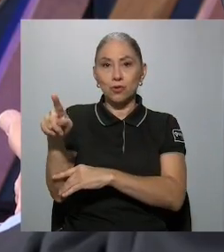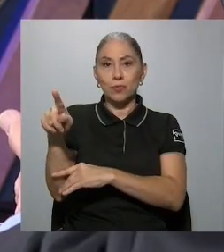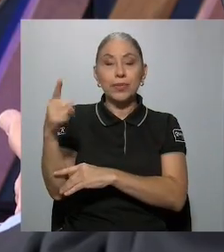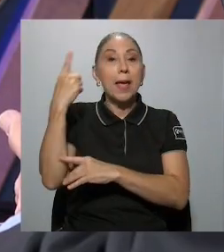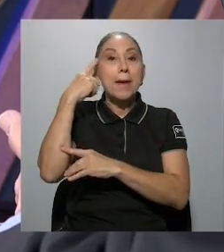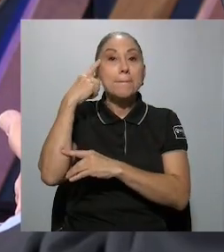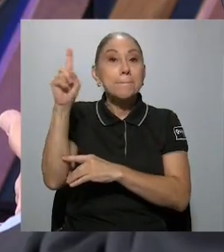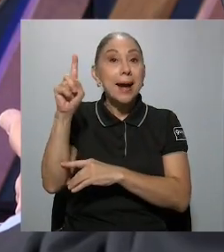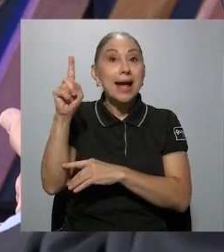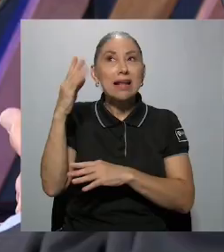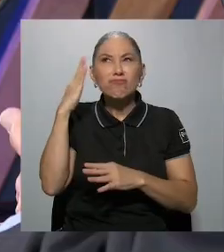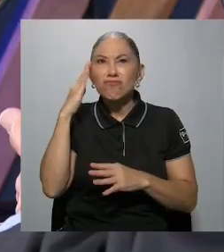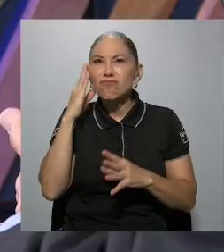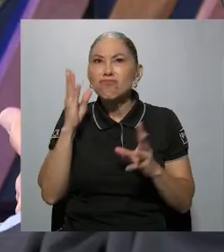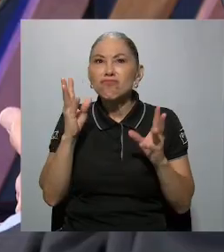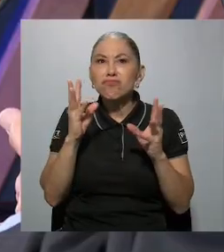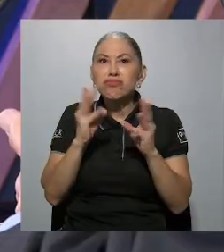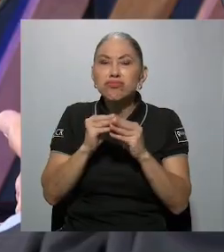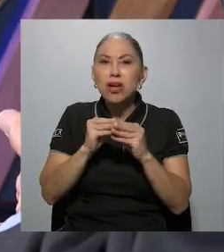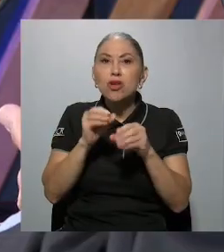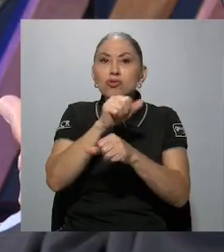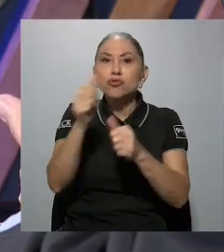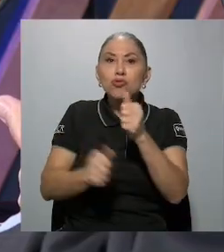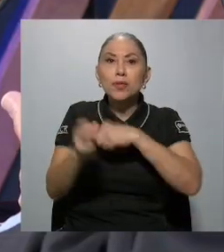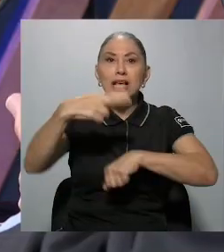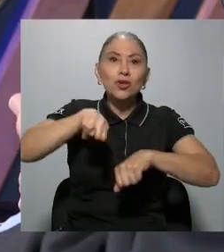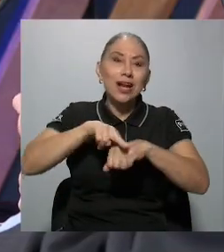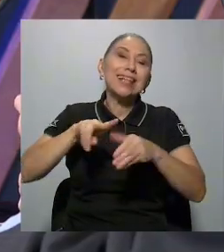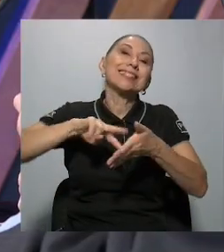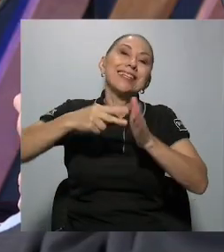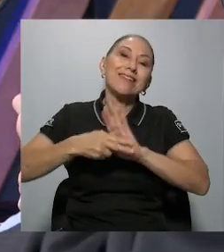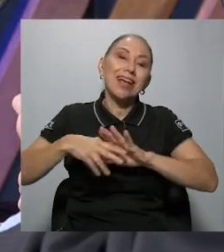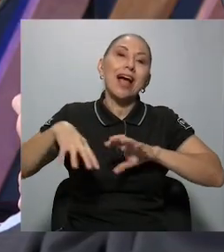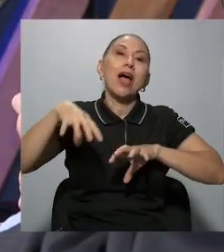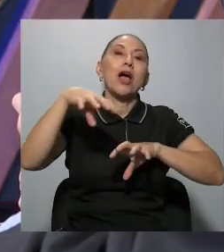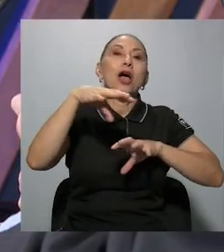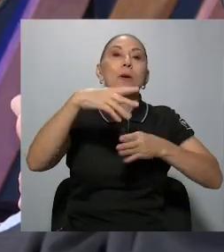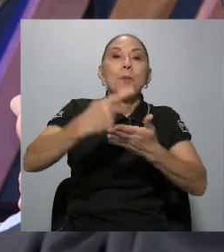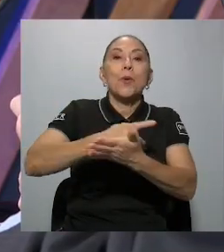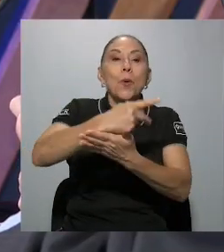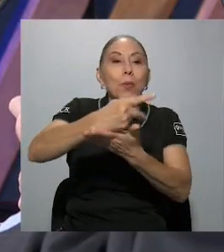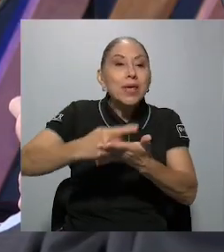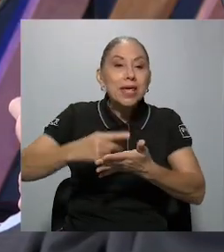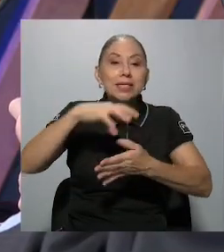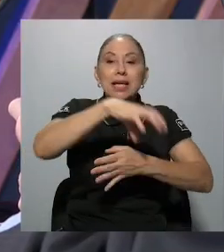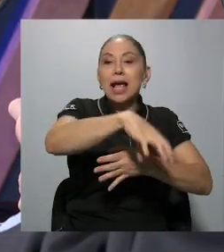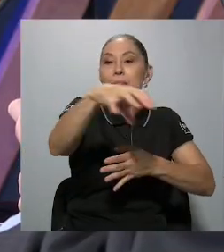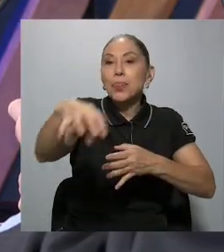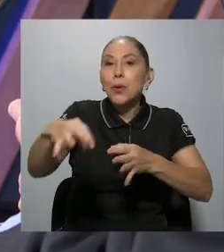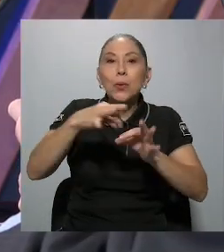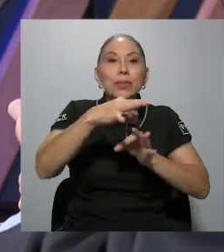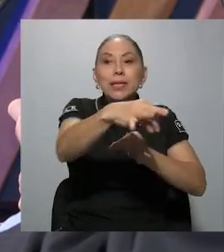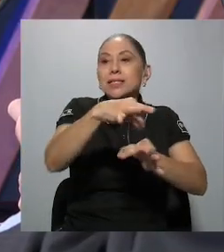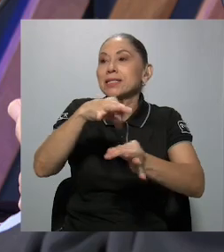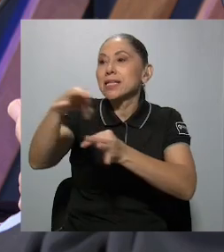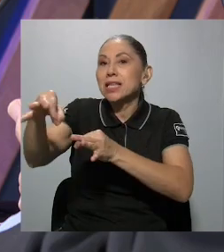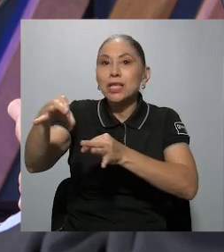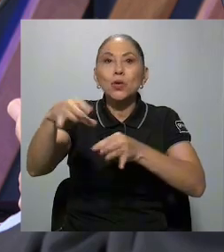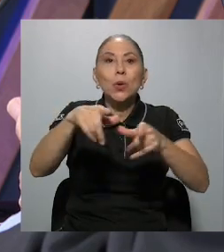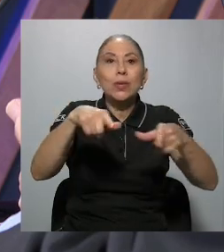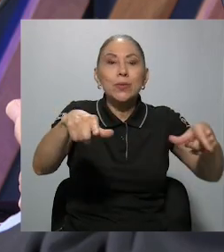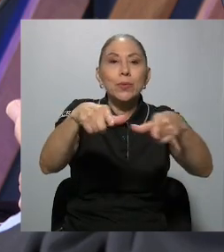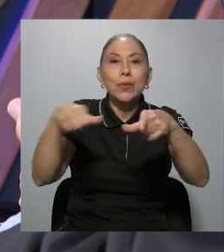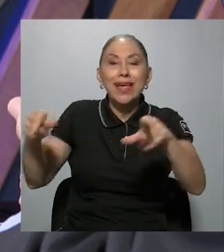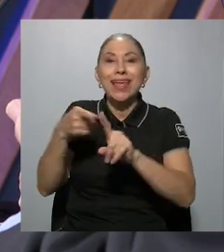2021. Y para las proyecciones subnacionales, es decir, por provincia, cantón, distrito, por regiones de